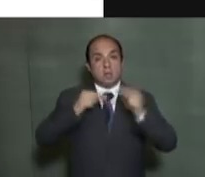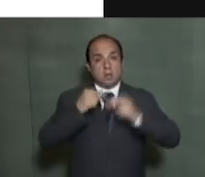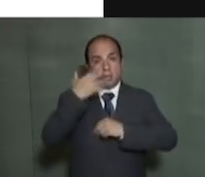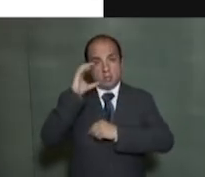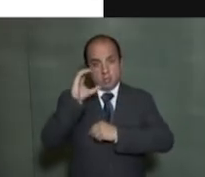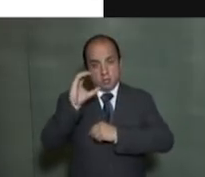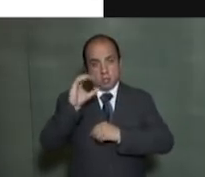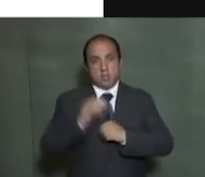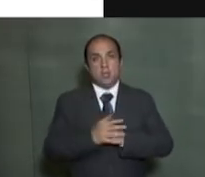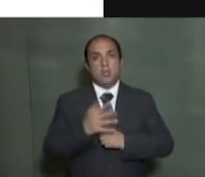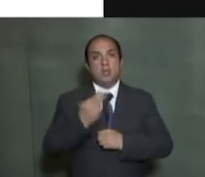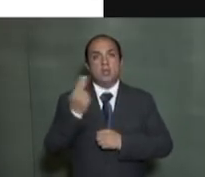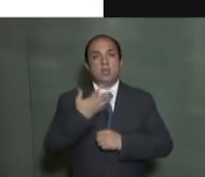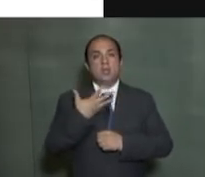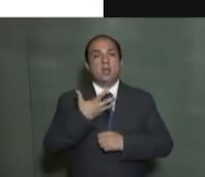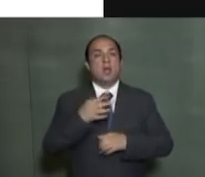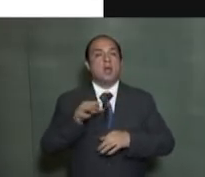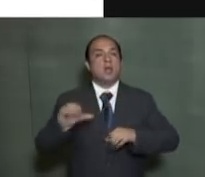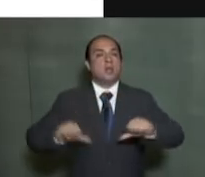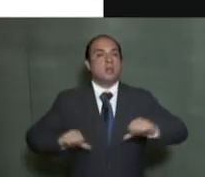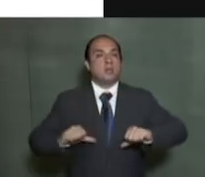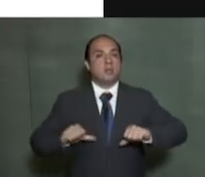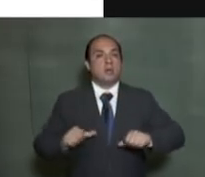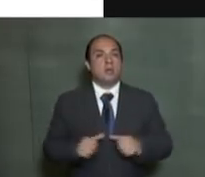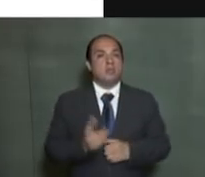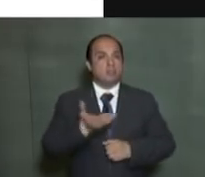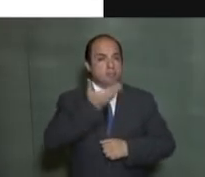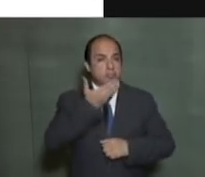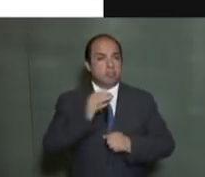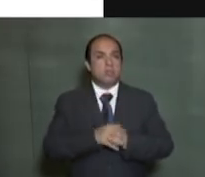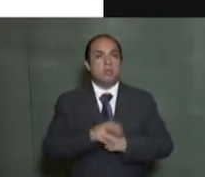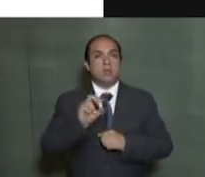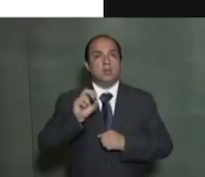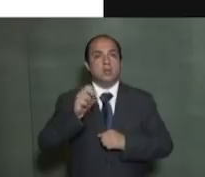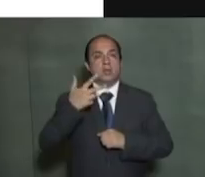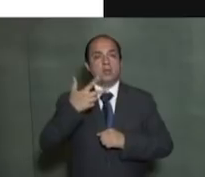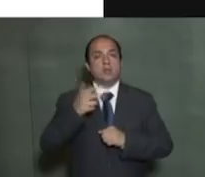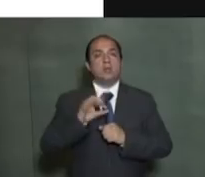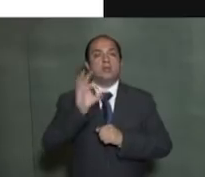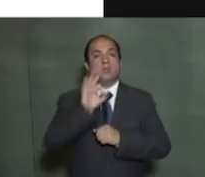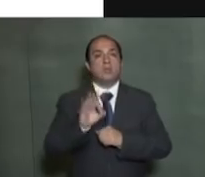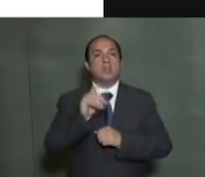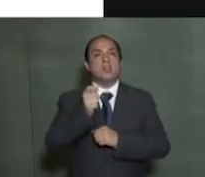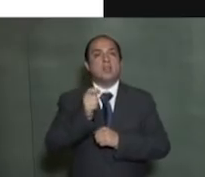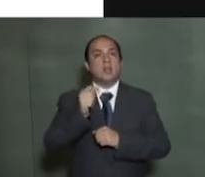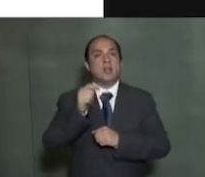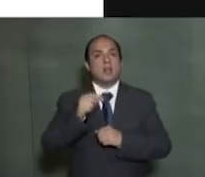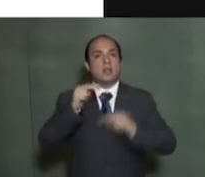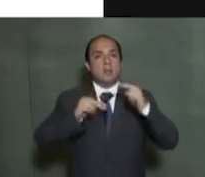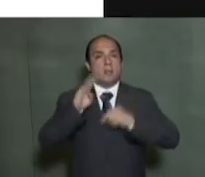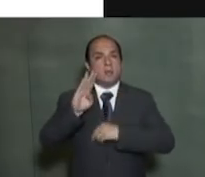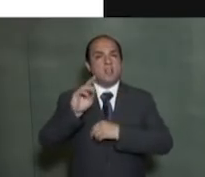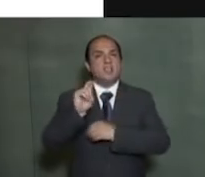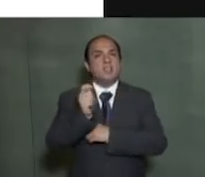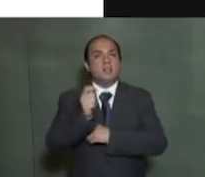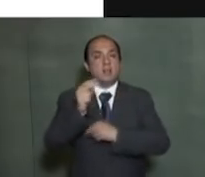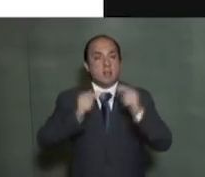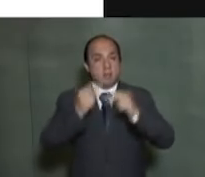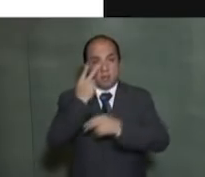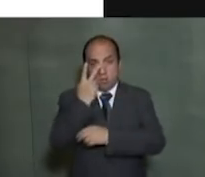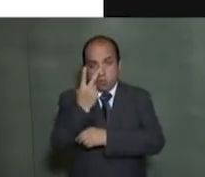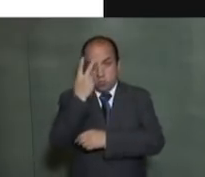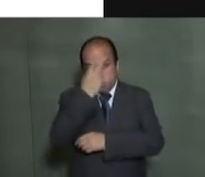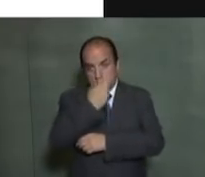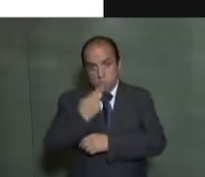que se requiere son acciones rutinarias y que el 38% están en grado B, que implica ya de por sí un nivel 2 de evaluación, es